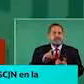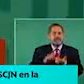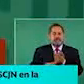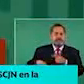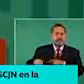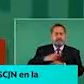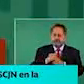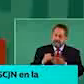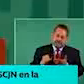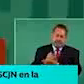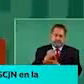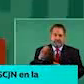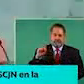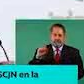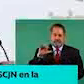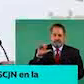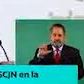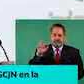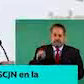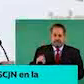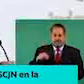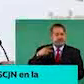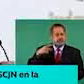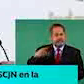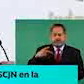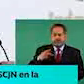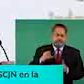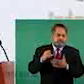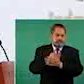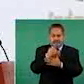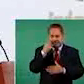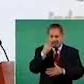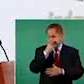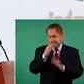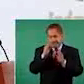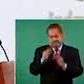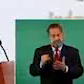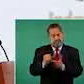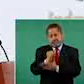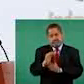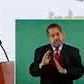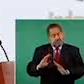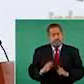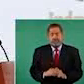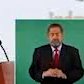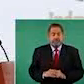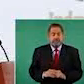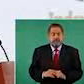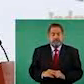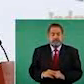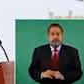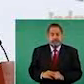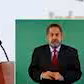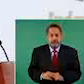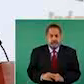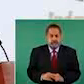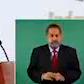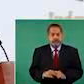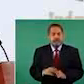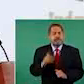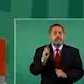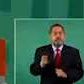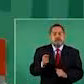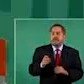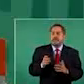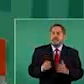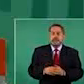de la Nación en materia de despenalización del aborto, toda vez que fue una decisión unánime de los ministros, afirmó el presidente de México,